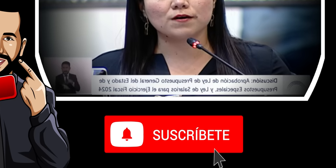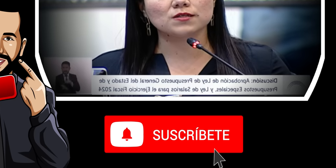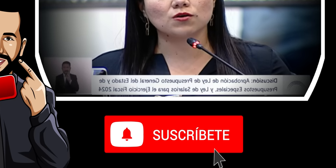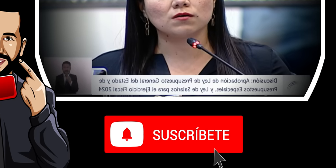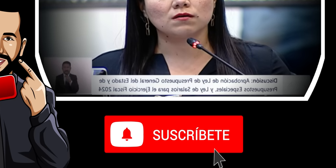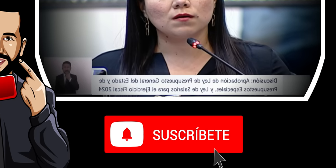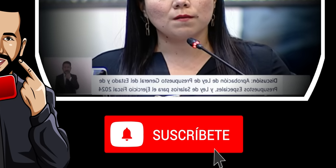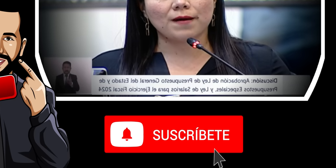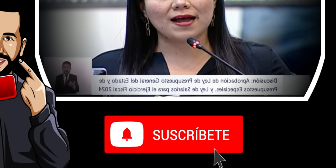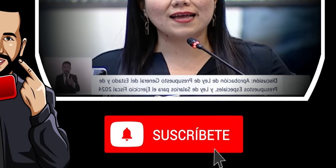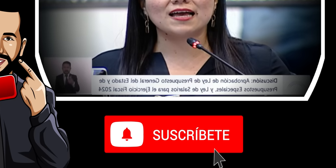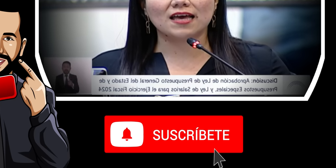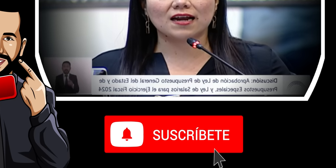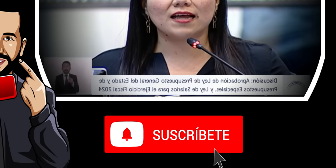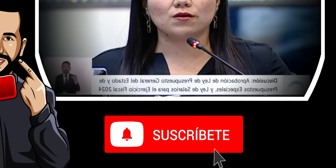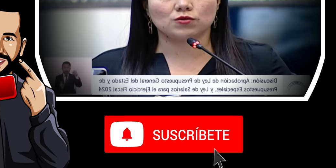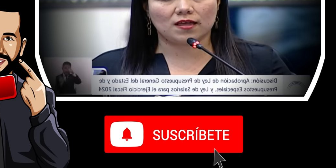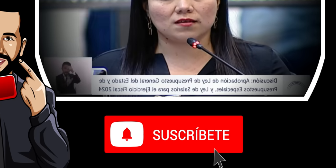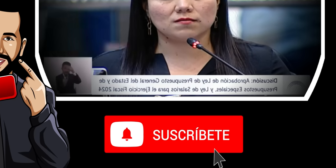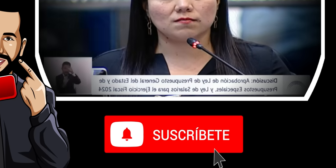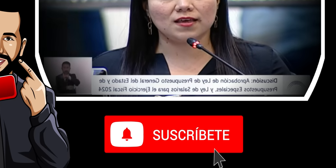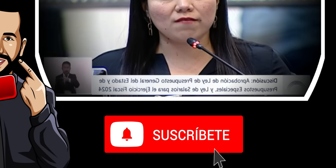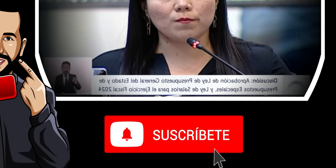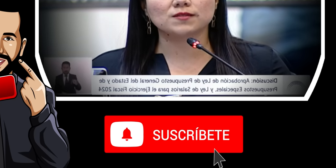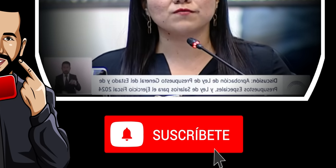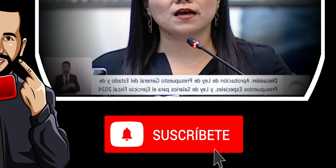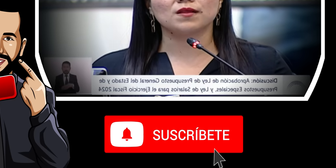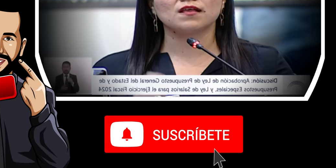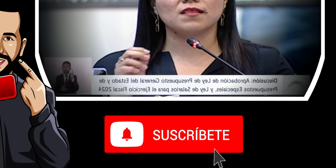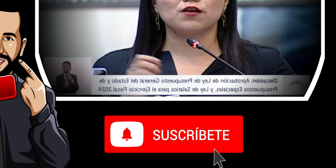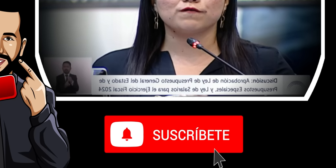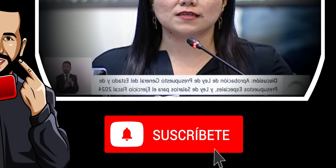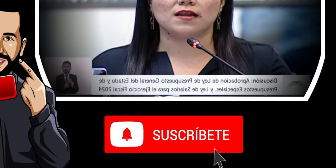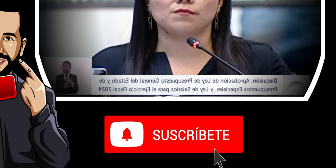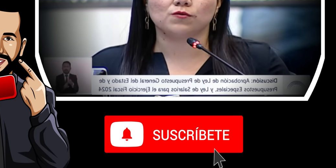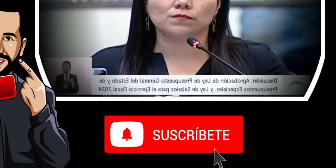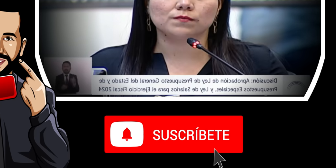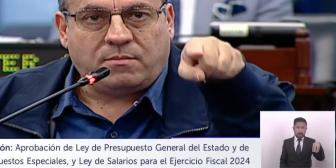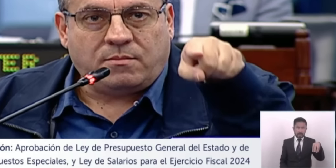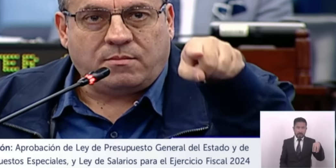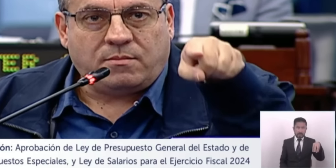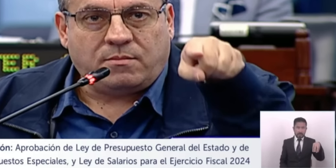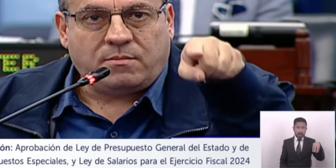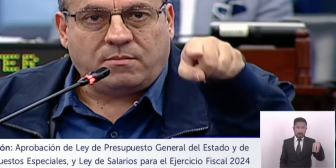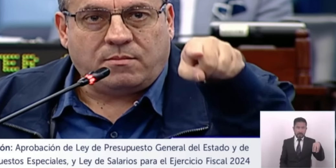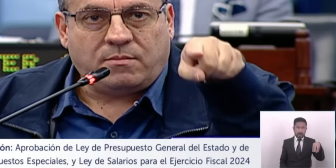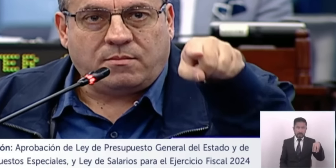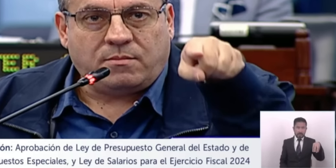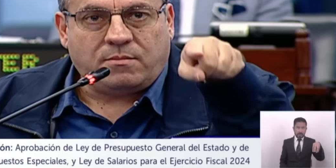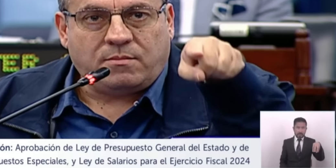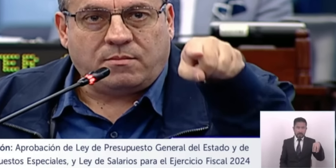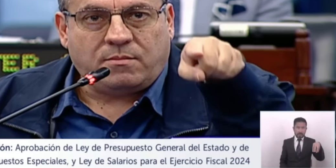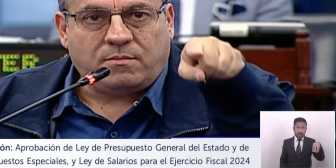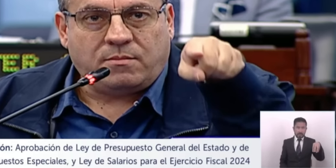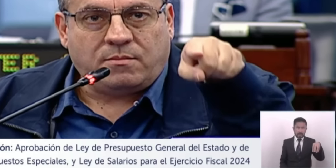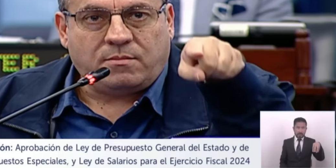la difamación para engañarles a ustedes. Y hablo específicamente del oficialismo. Bueno, en pocas palabras, ella lo que